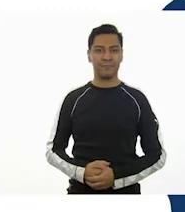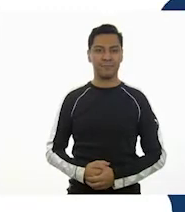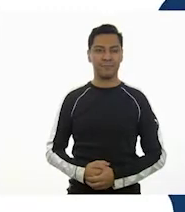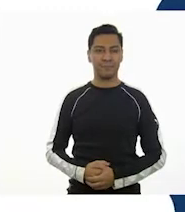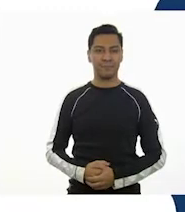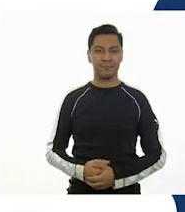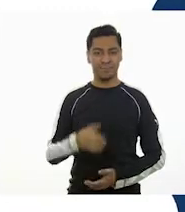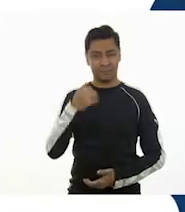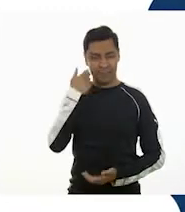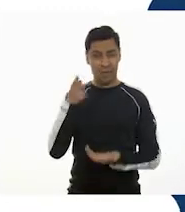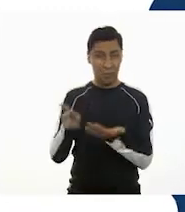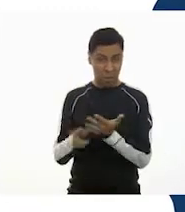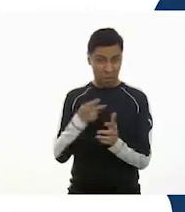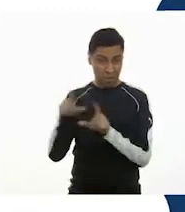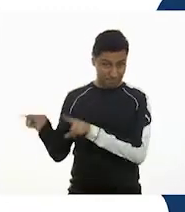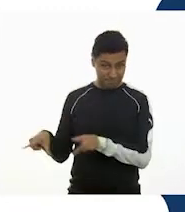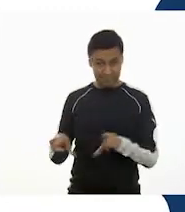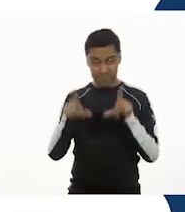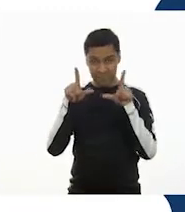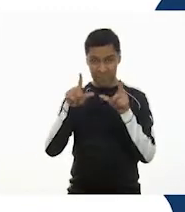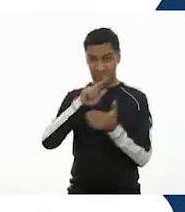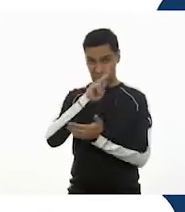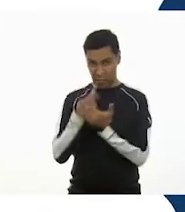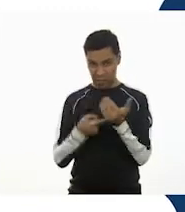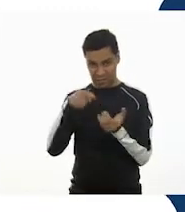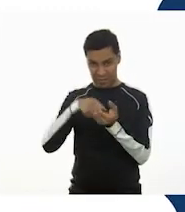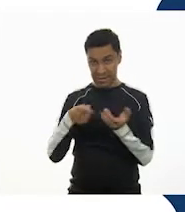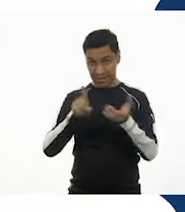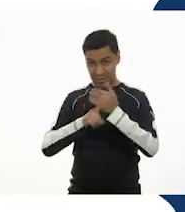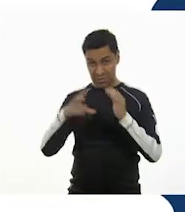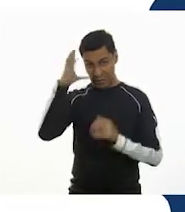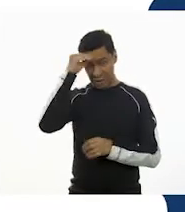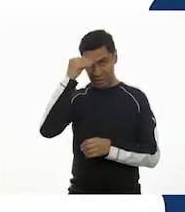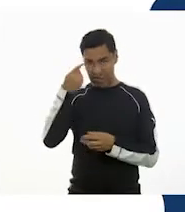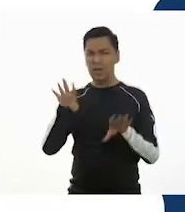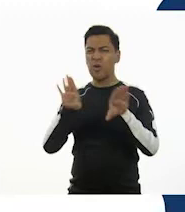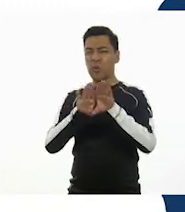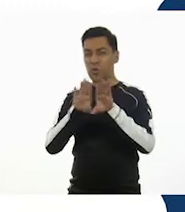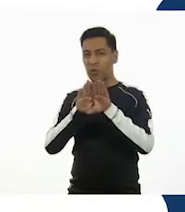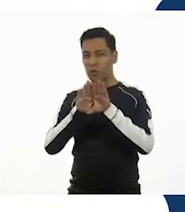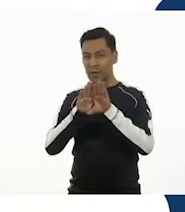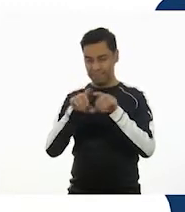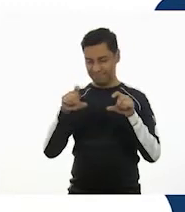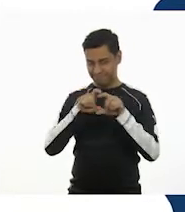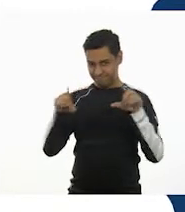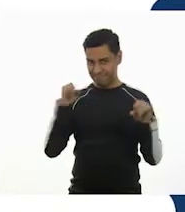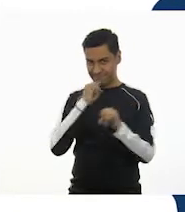conaliteg.cep.gov.mx. Si quieres volver a ver los programas de Aprende en Casa, los puedes encontrar en la siguiente liga: